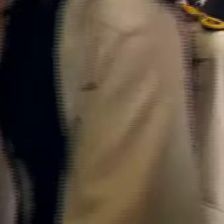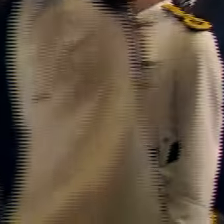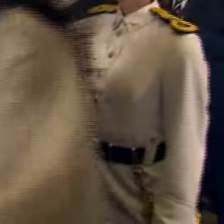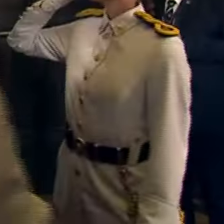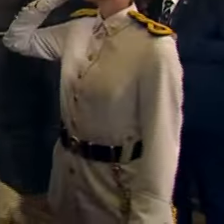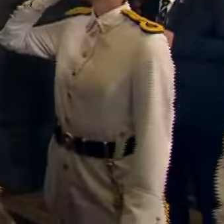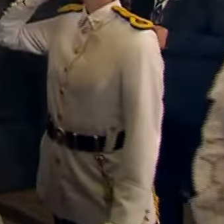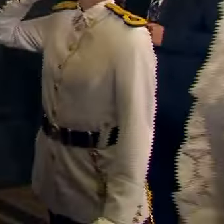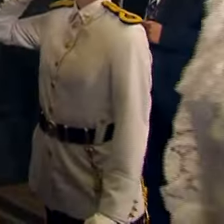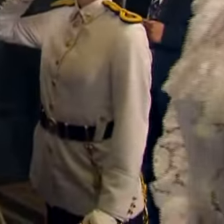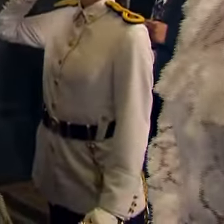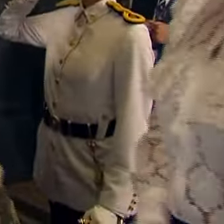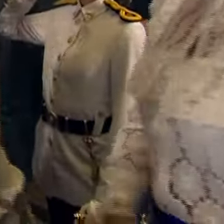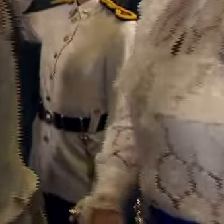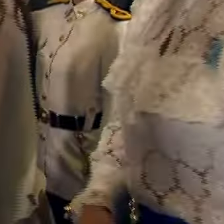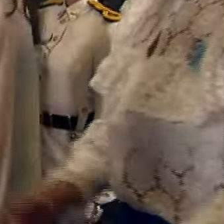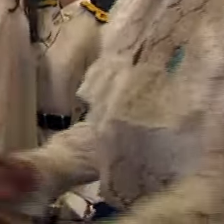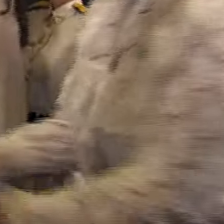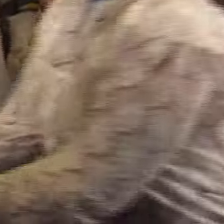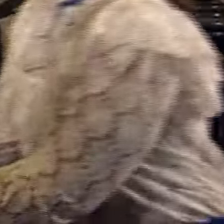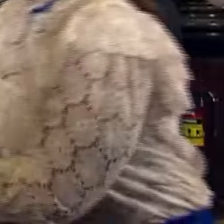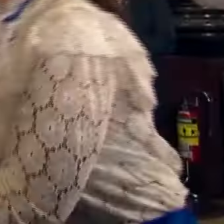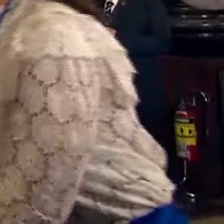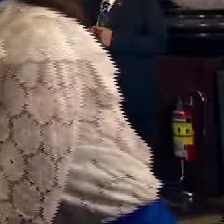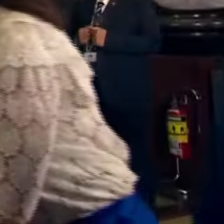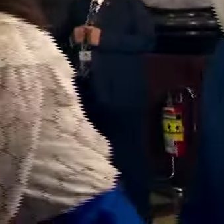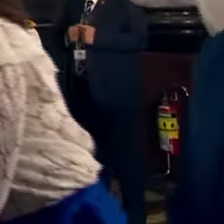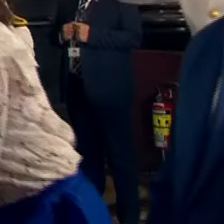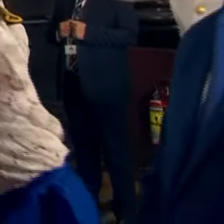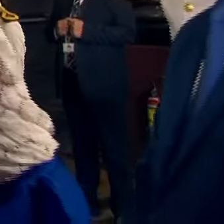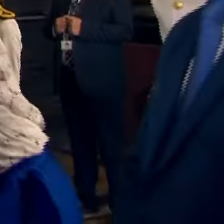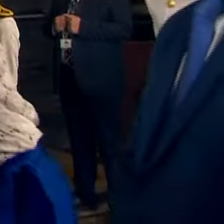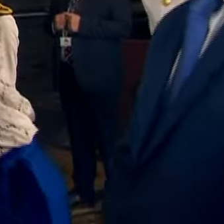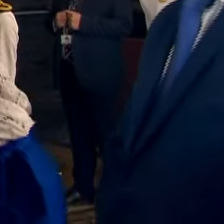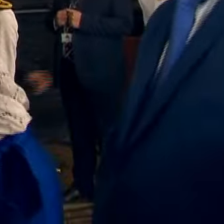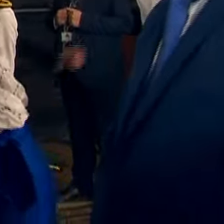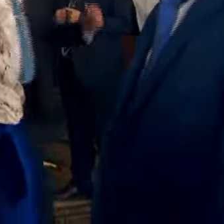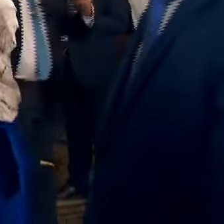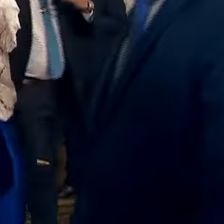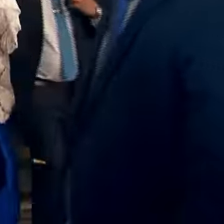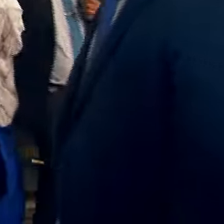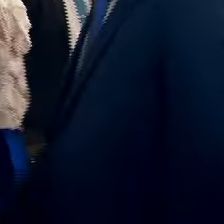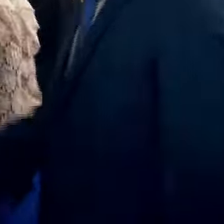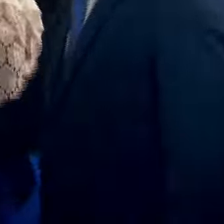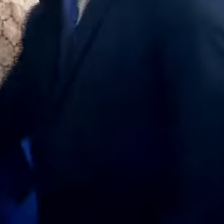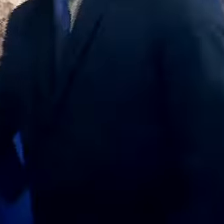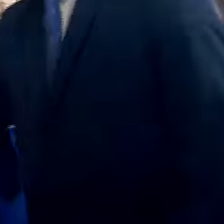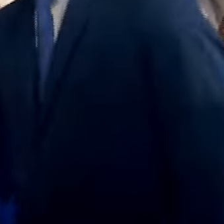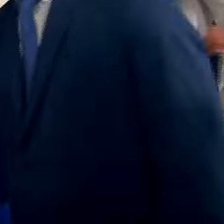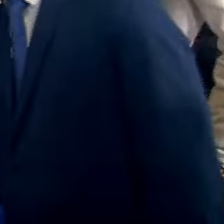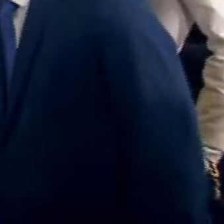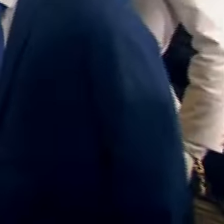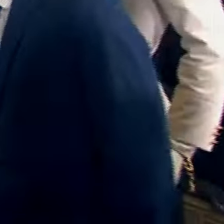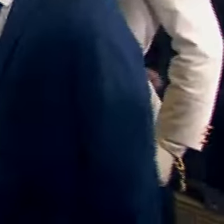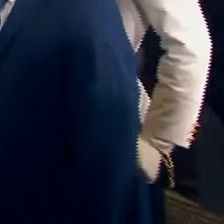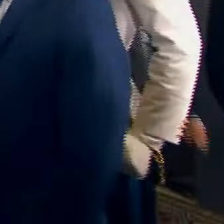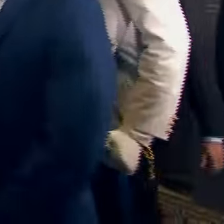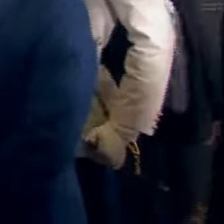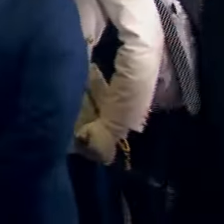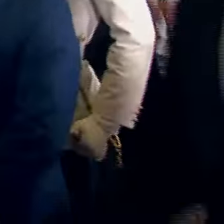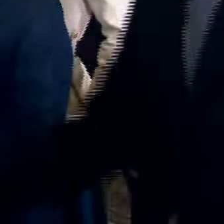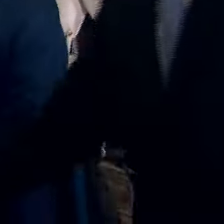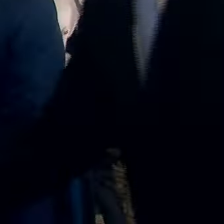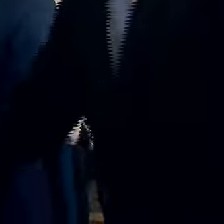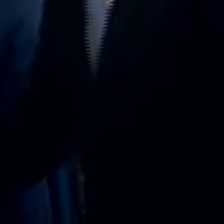y diputadas de la Nación, José Luis Espert, Mercedes Llano,